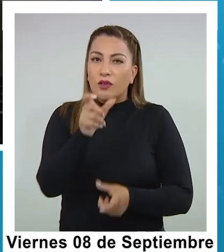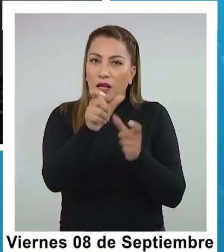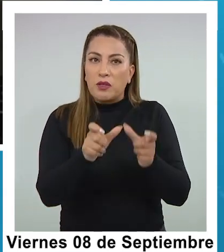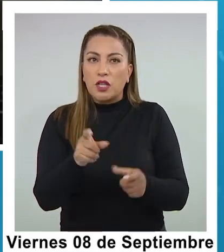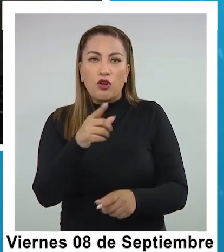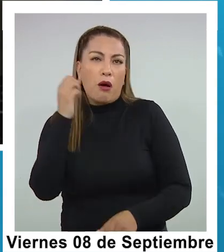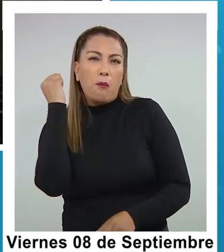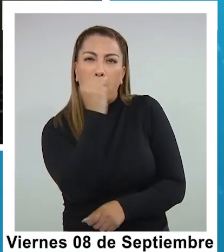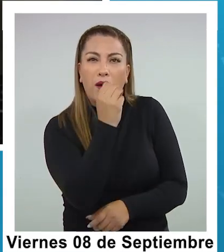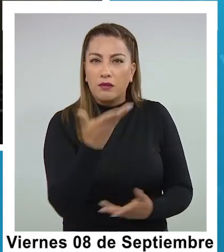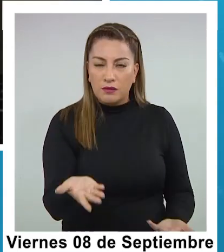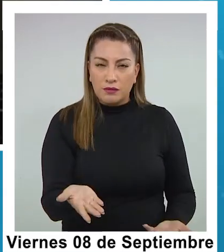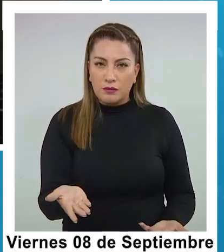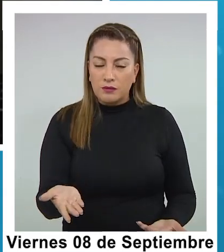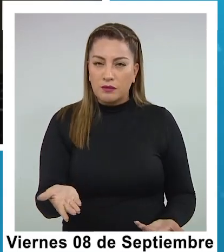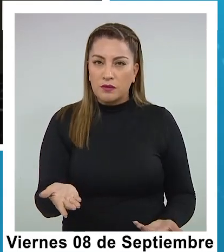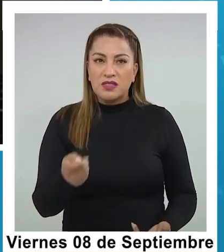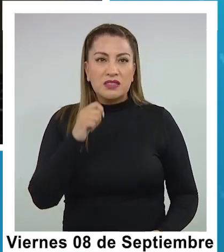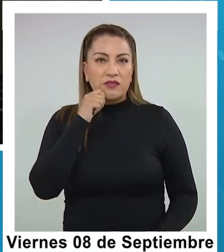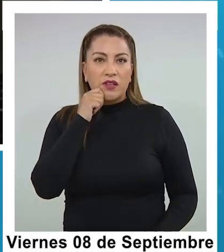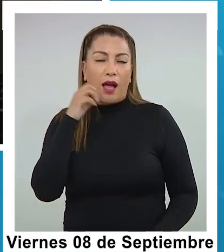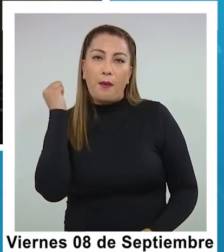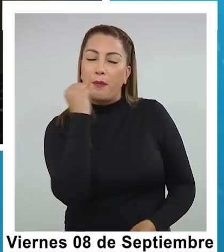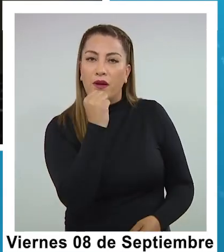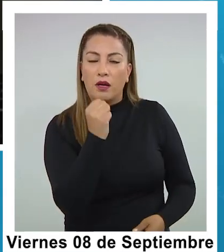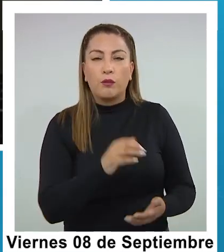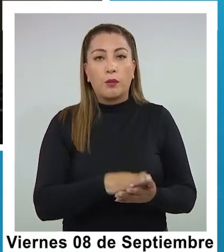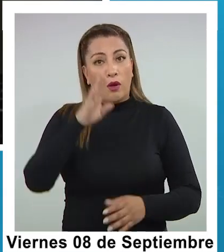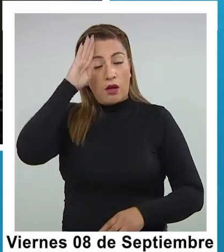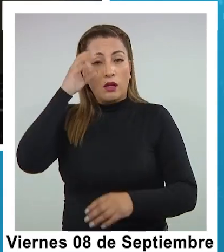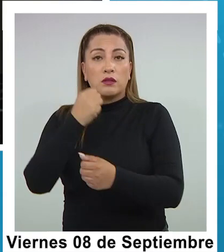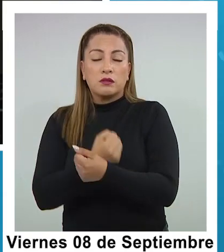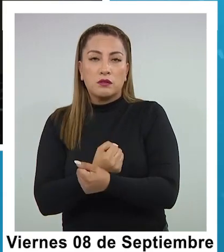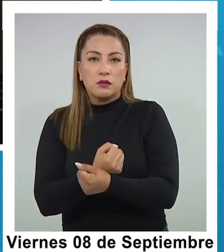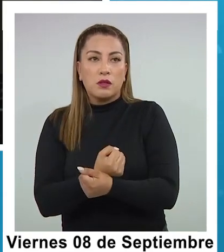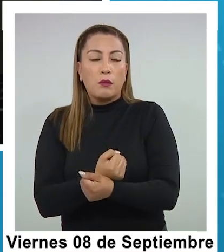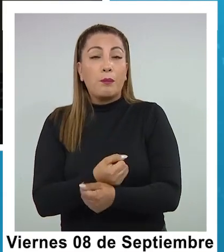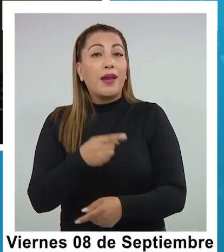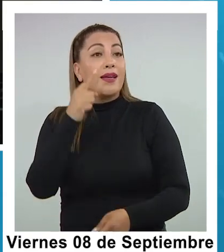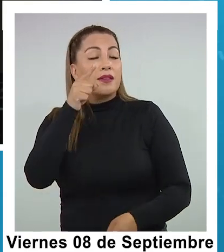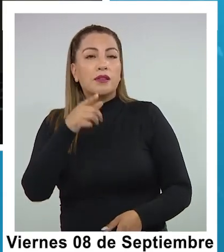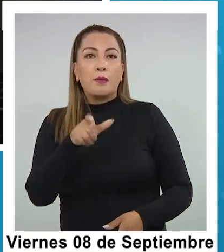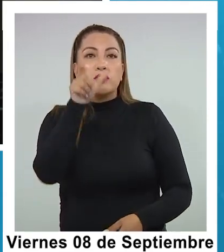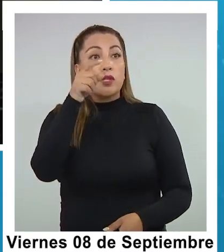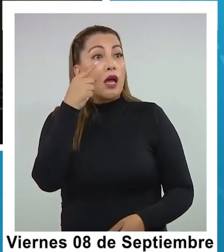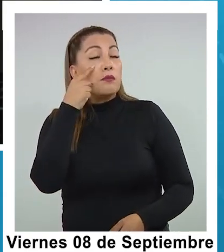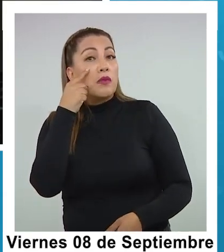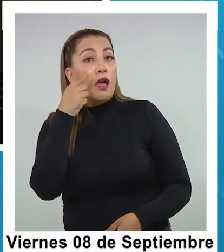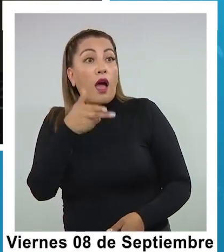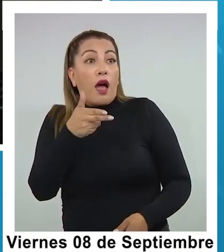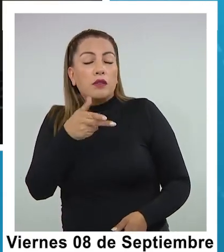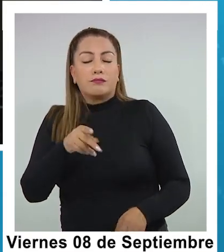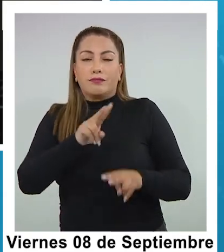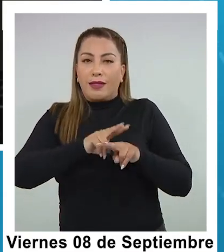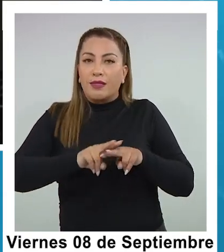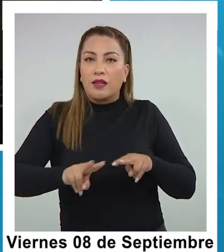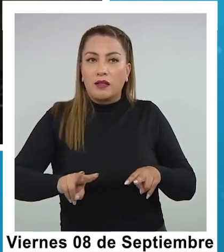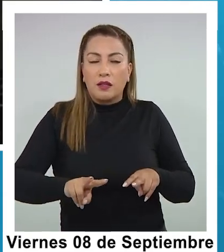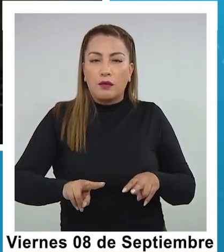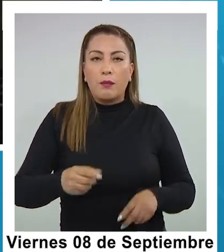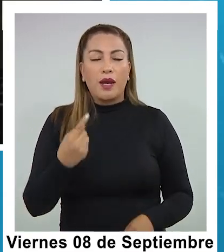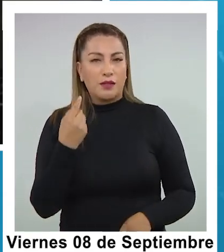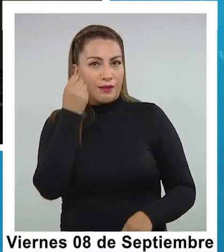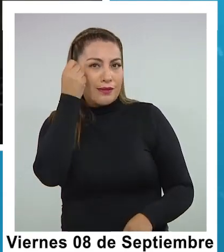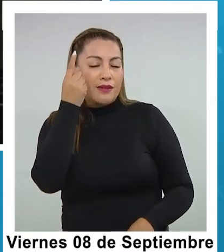para agredirla, que no son armas ofensivas, en el caso de los carabineros son armas disuasivas. Oye, ¿cómo no dar un entendimiento mejor de